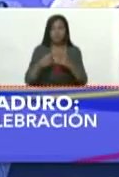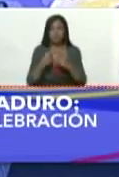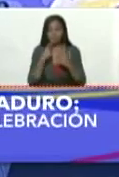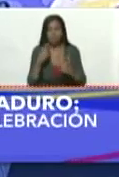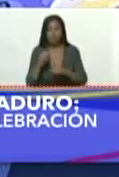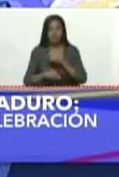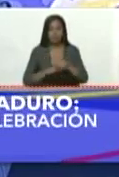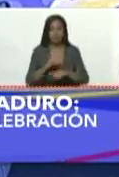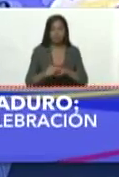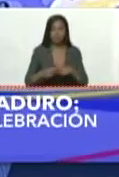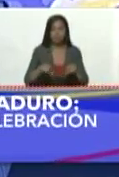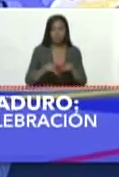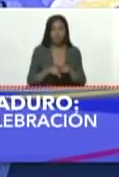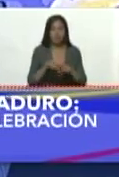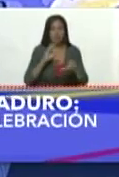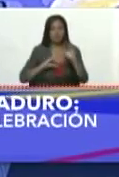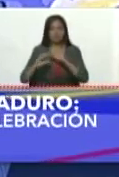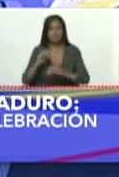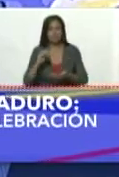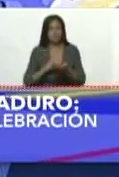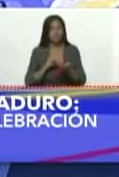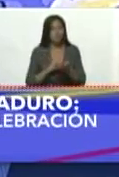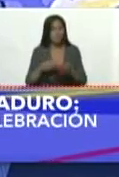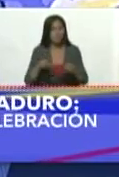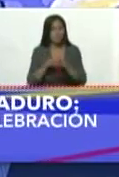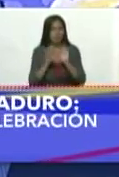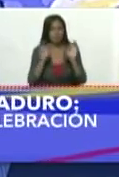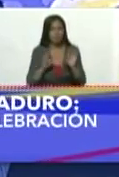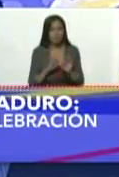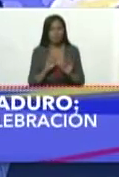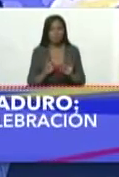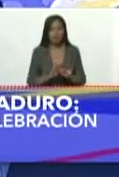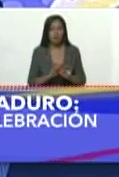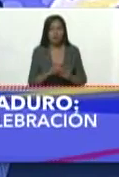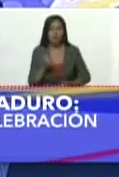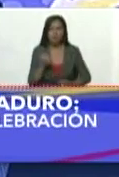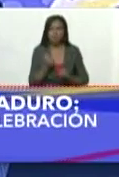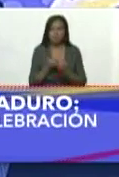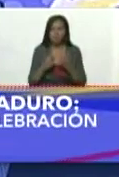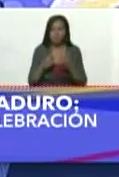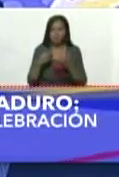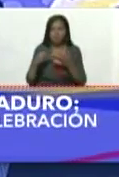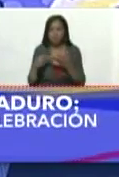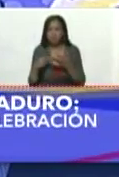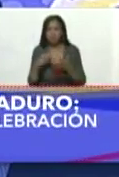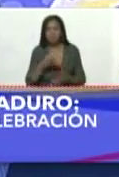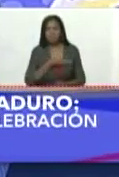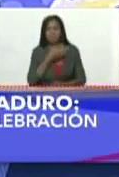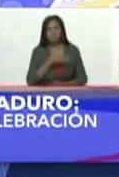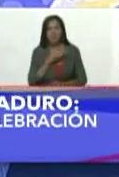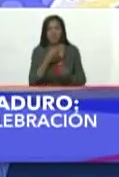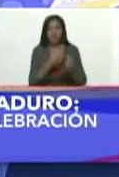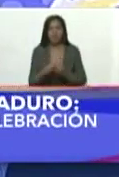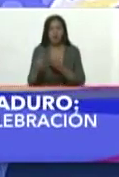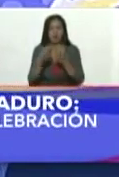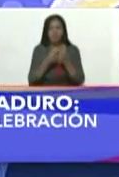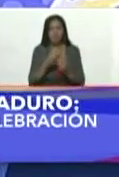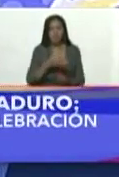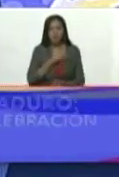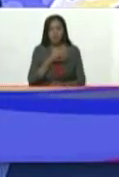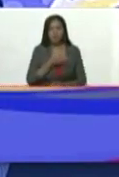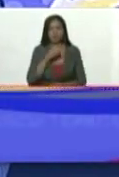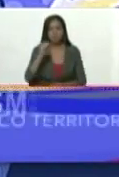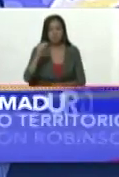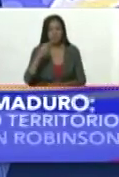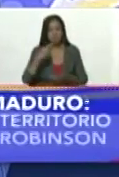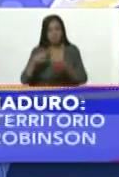XXI. La ciencia aplicable a la resolución de los asuntos sociales y económicos de la sociedad, de